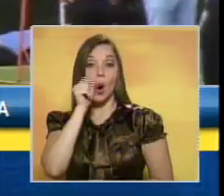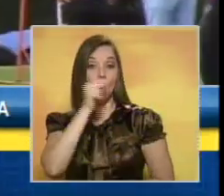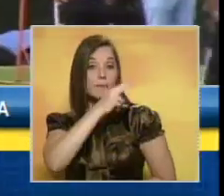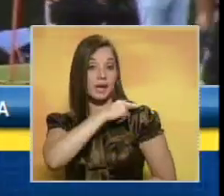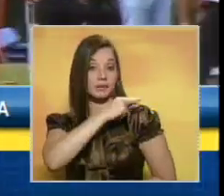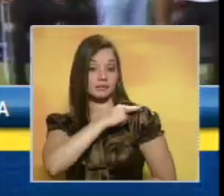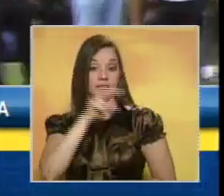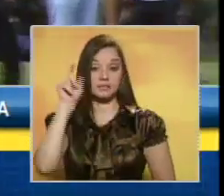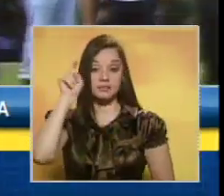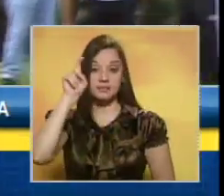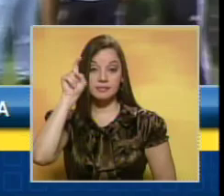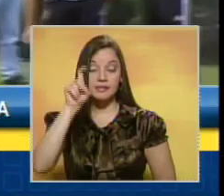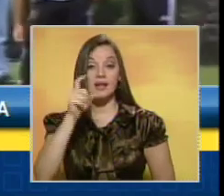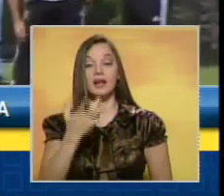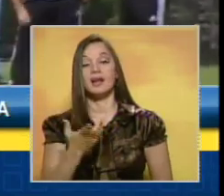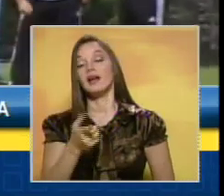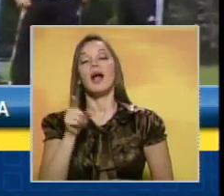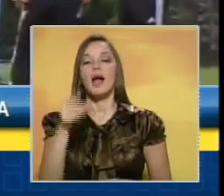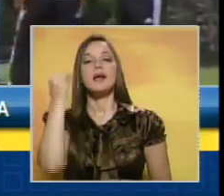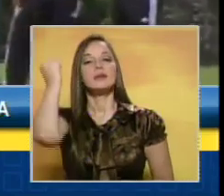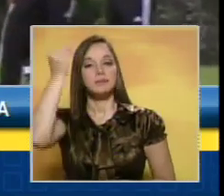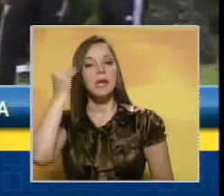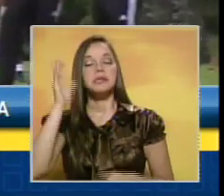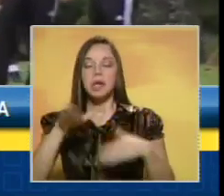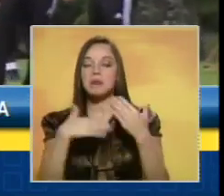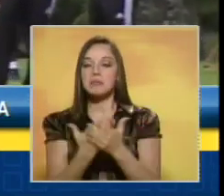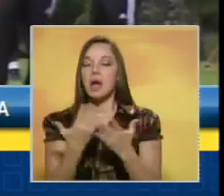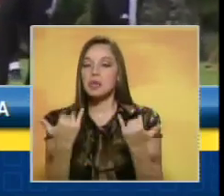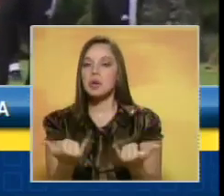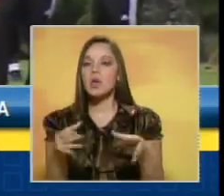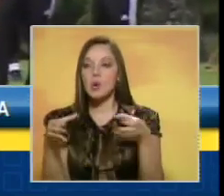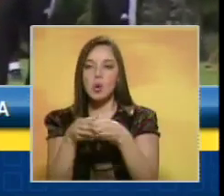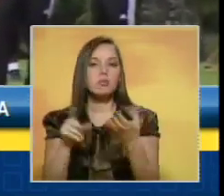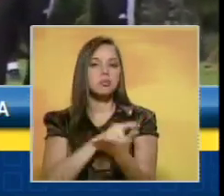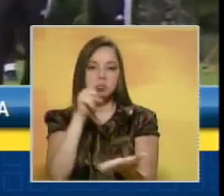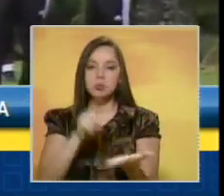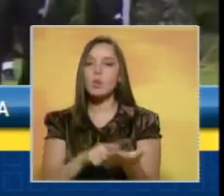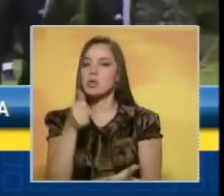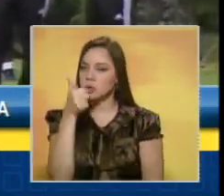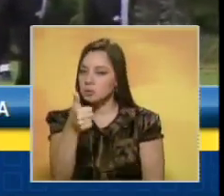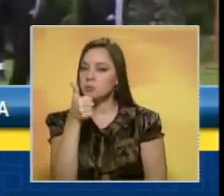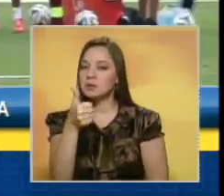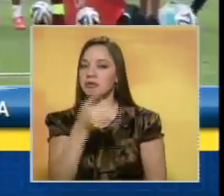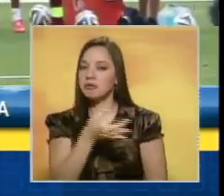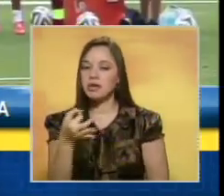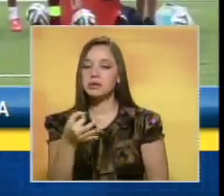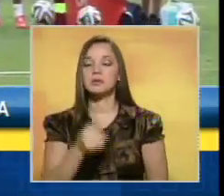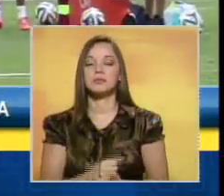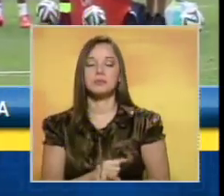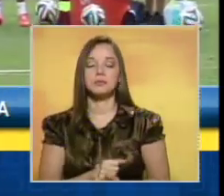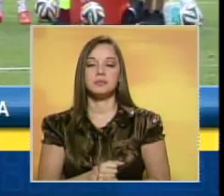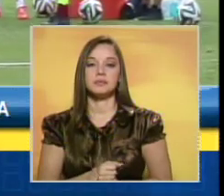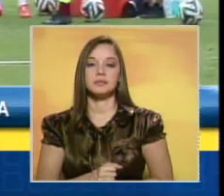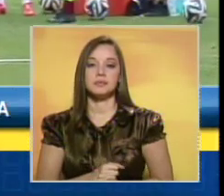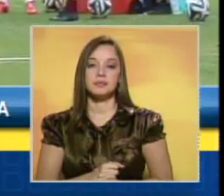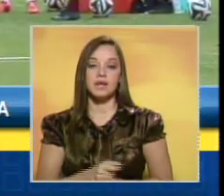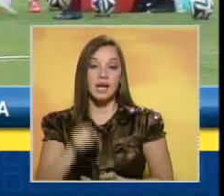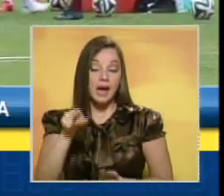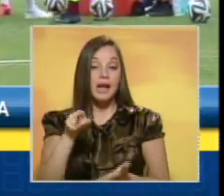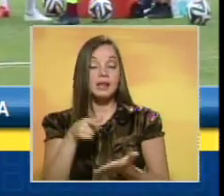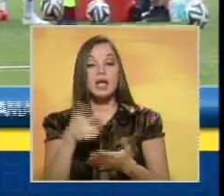técnico Noel Chita San Vicente considera que hasta el momento tener el grupo completo ha sido satisfactorio. Estos son unos partidos que